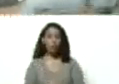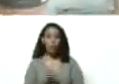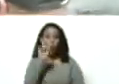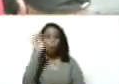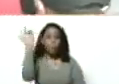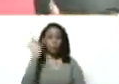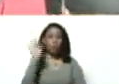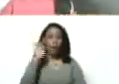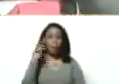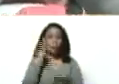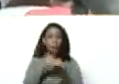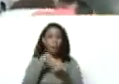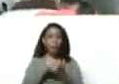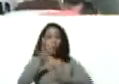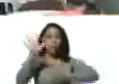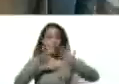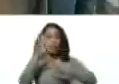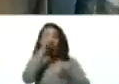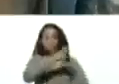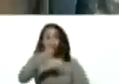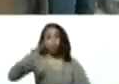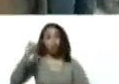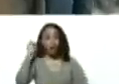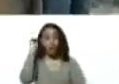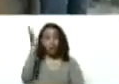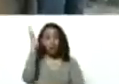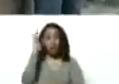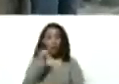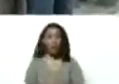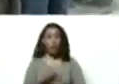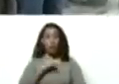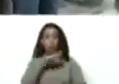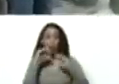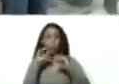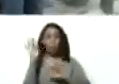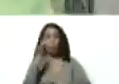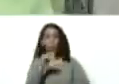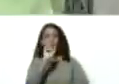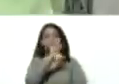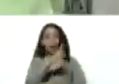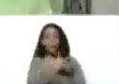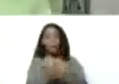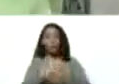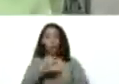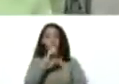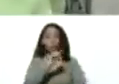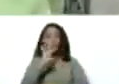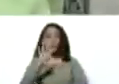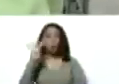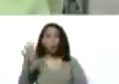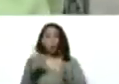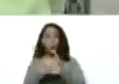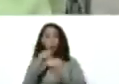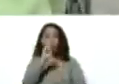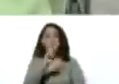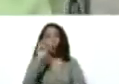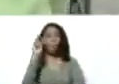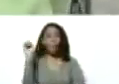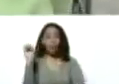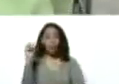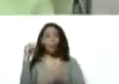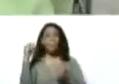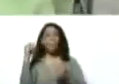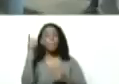de participación de 15 militantes por asamblea, estamos hablando de 3.144.220 militantes